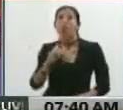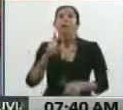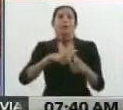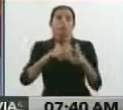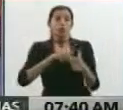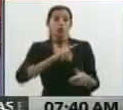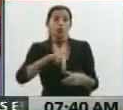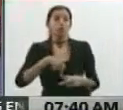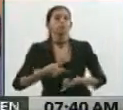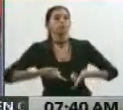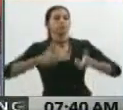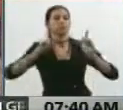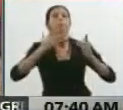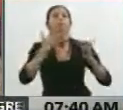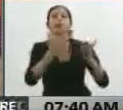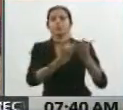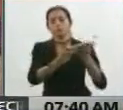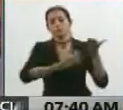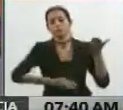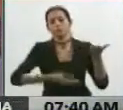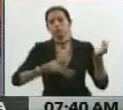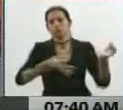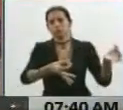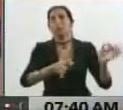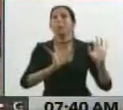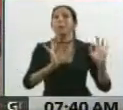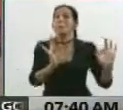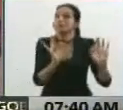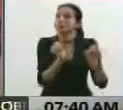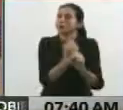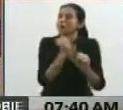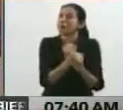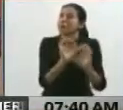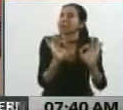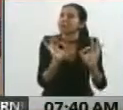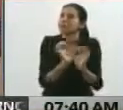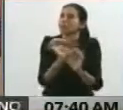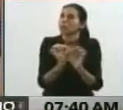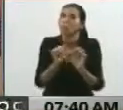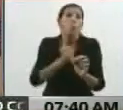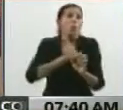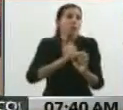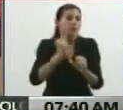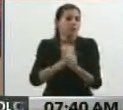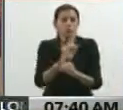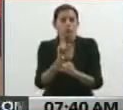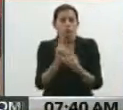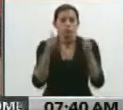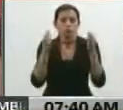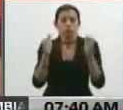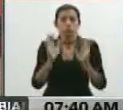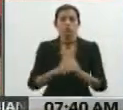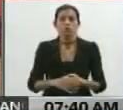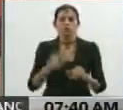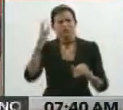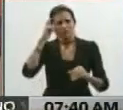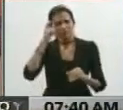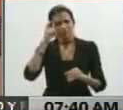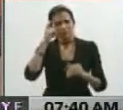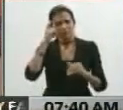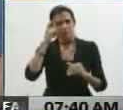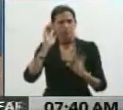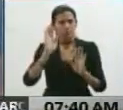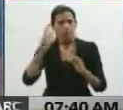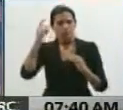un permiso operacional para ese trabajo aéreo específico no por una fecha de particular continuó coyuntural sino simplemente